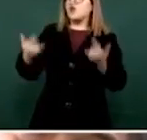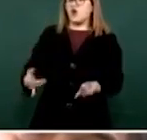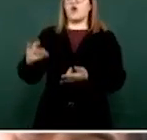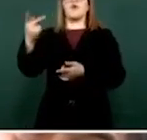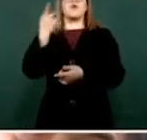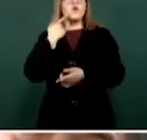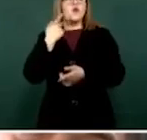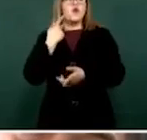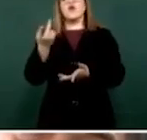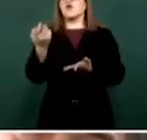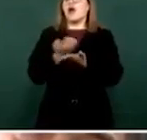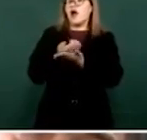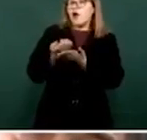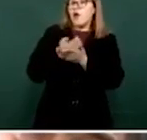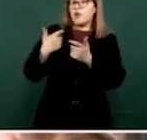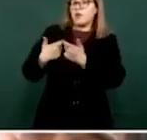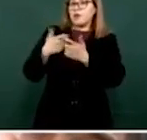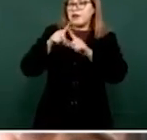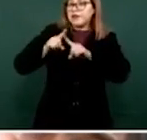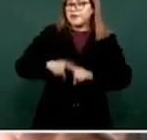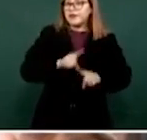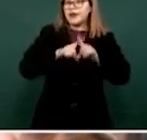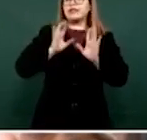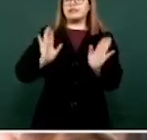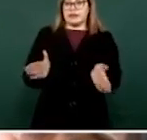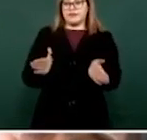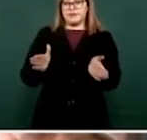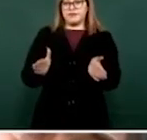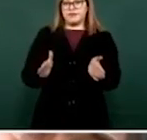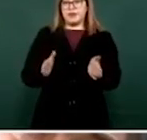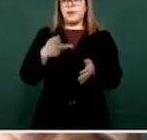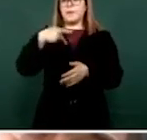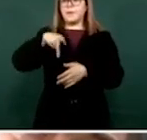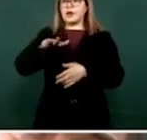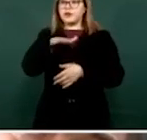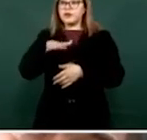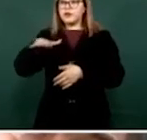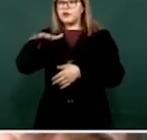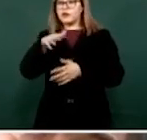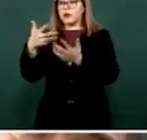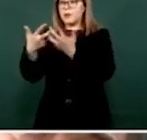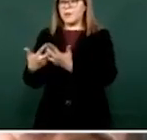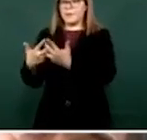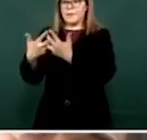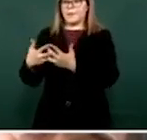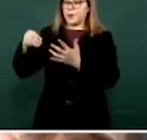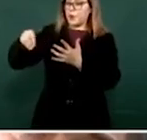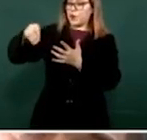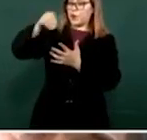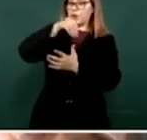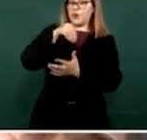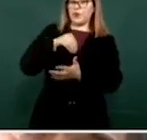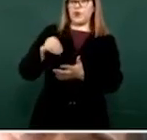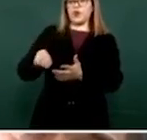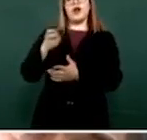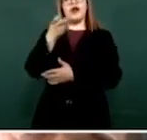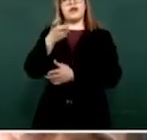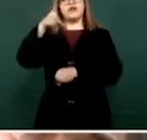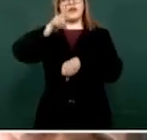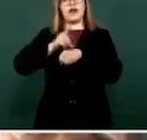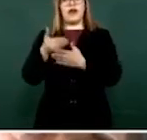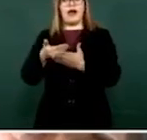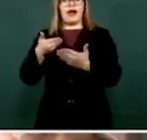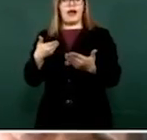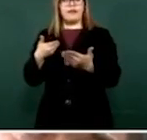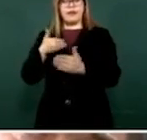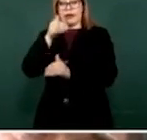tema económico. El tema económico, nuestra zona industrial, ya lo comentó el gobernador del estado, que en estos días, antes de